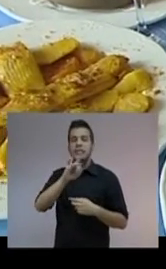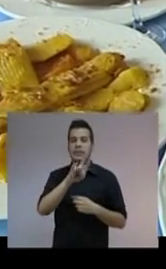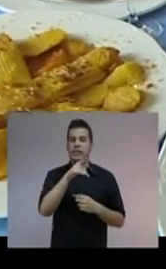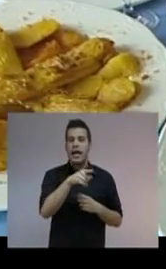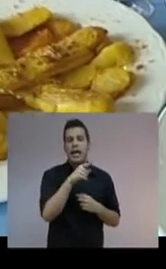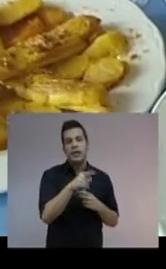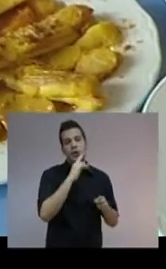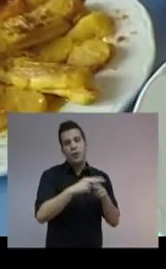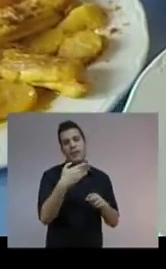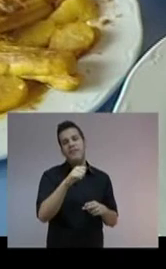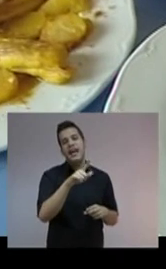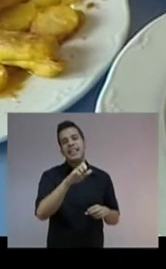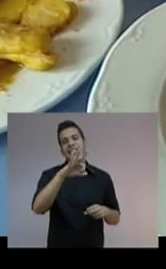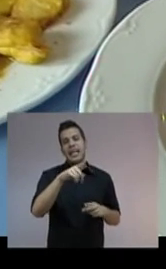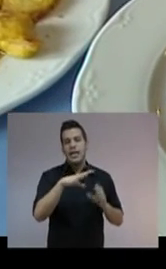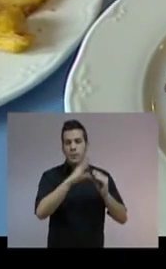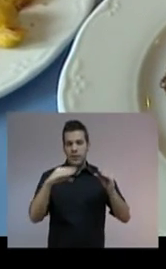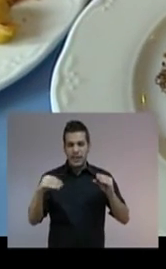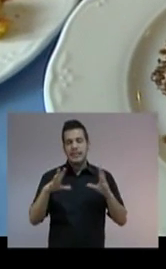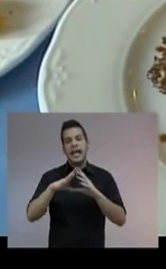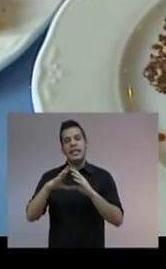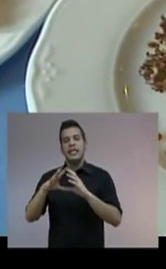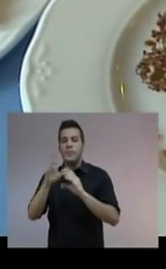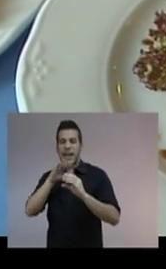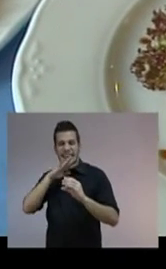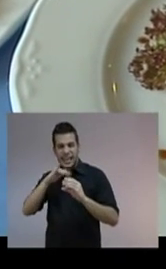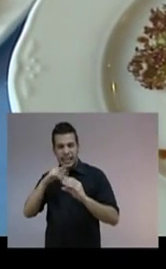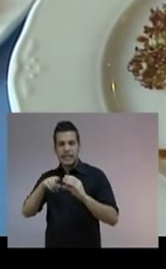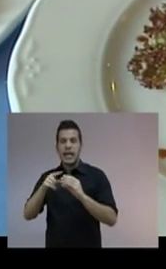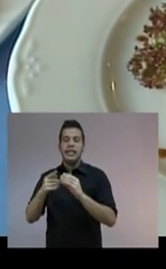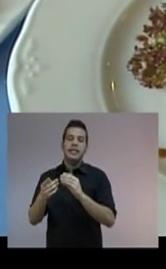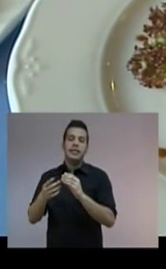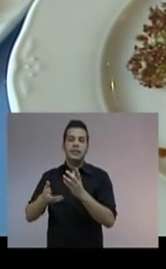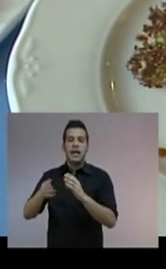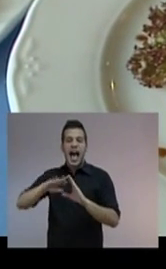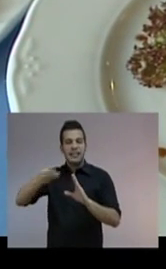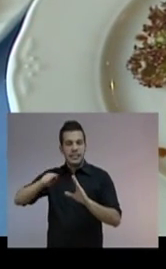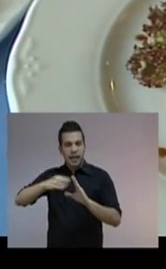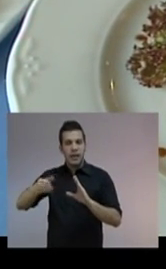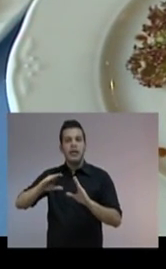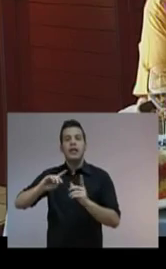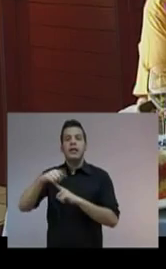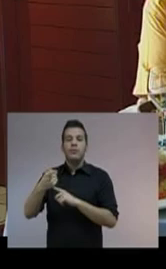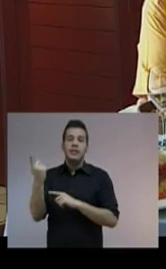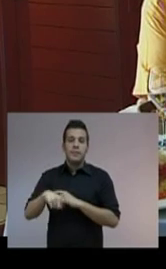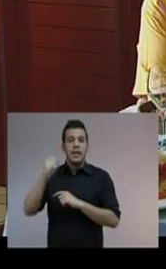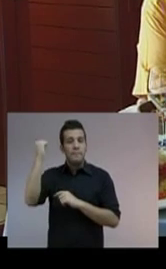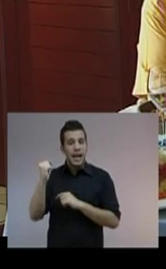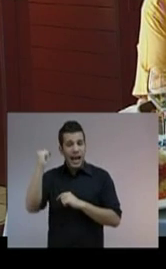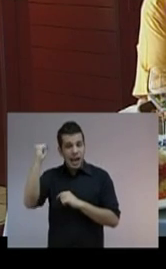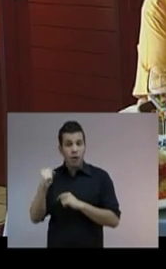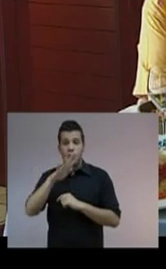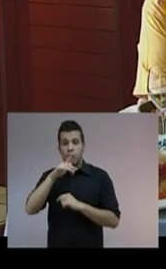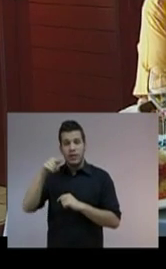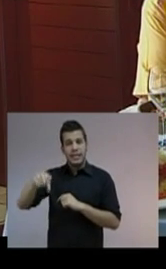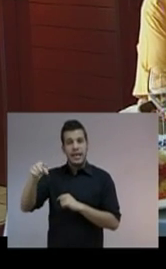bayesa, es una ensalada de pimientos y de berenjenas asadas. En este caso lleva bacalao porque el pescado seco